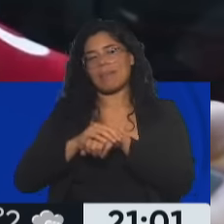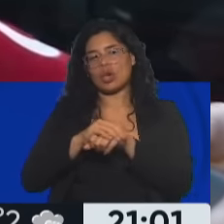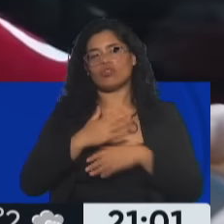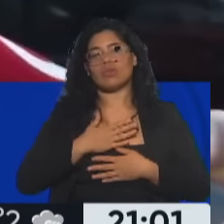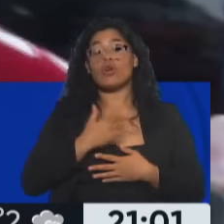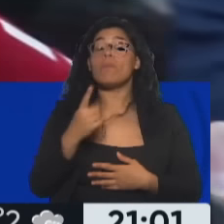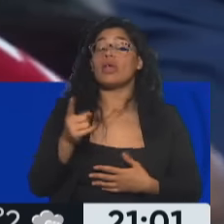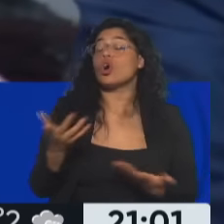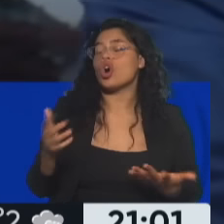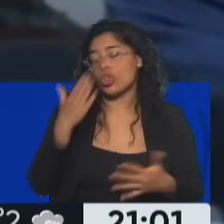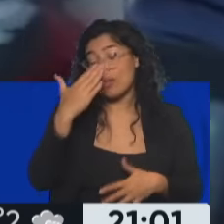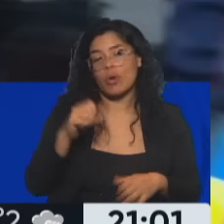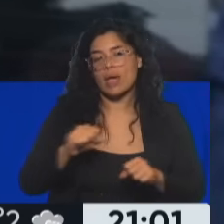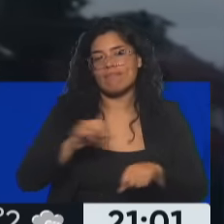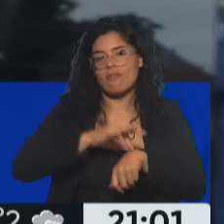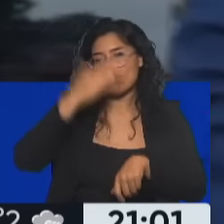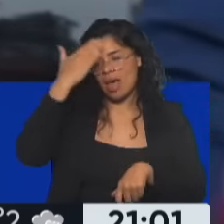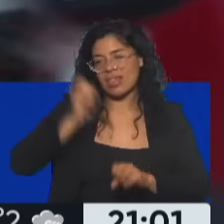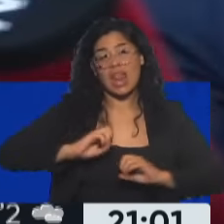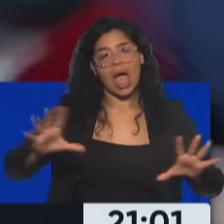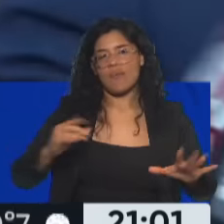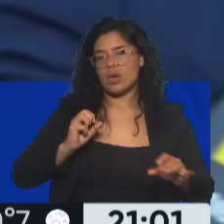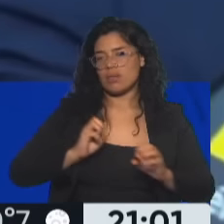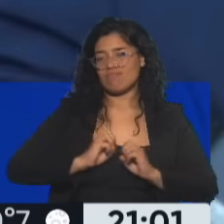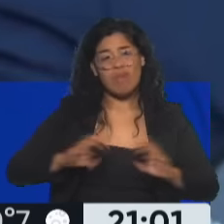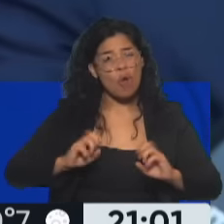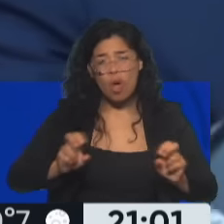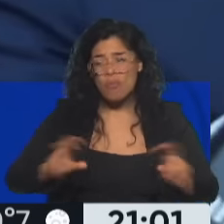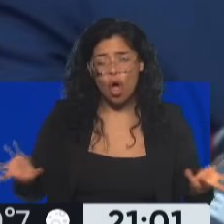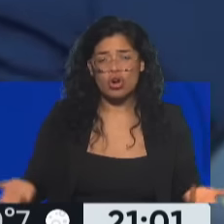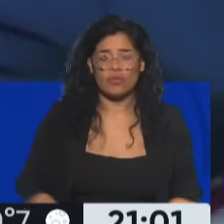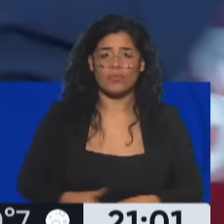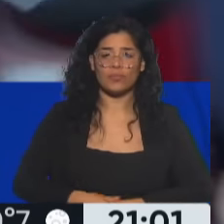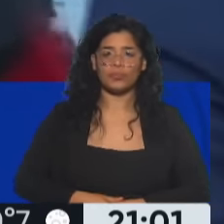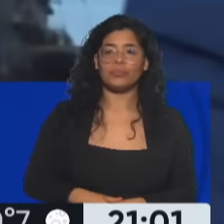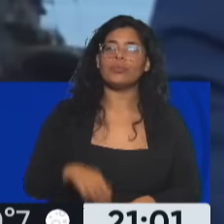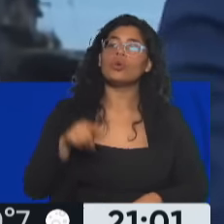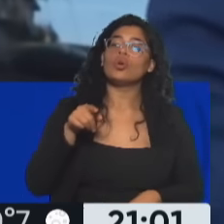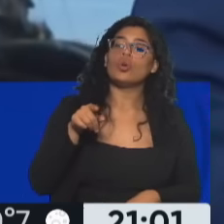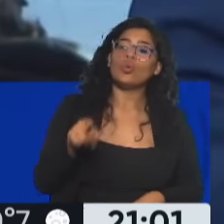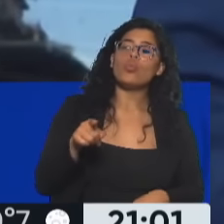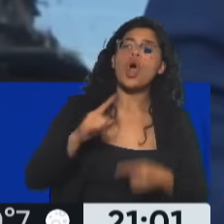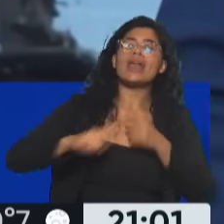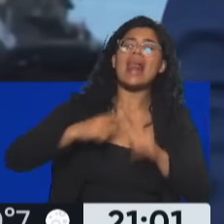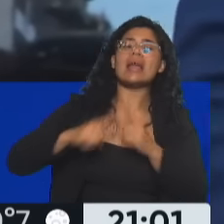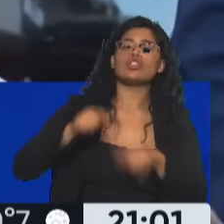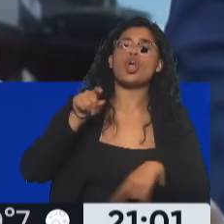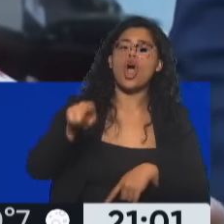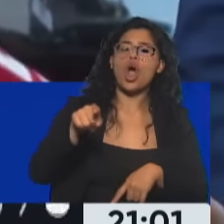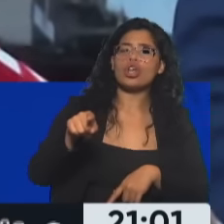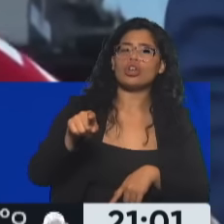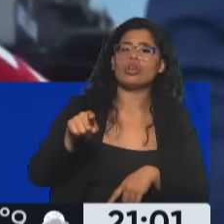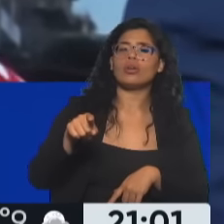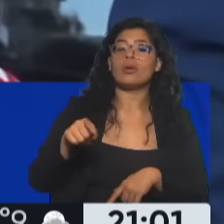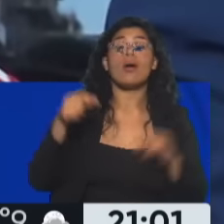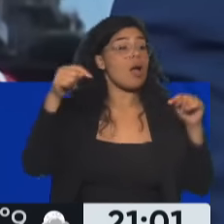enfermó mucho y bueno, ¿qué va a ser? ¿Qué recuerdo tiene como funcionario que en una relación personal? Acá, en Isalud,